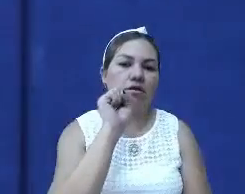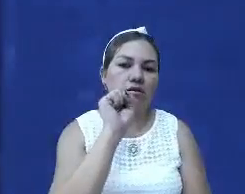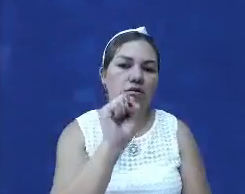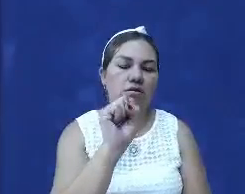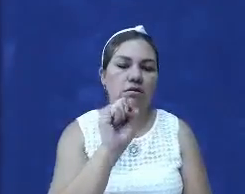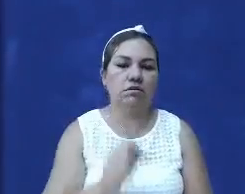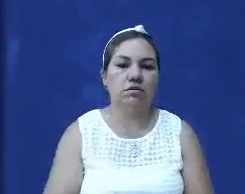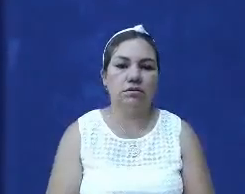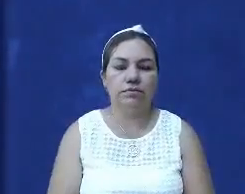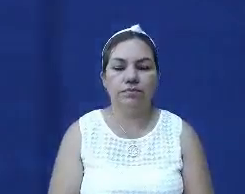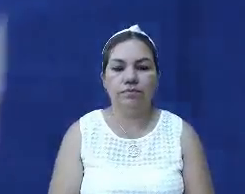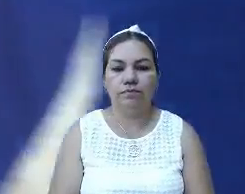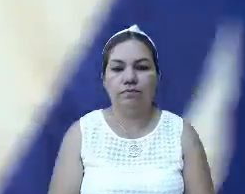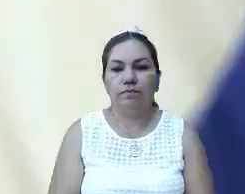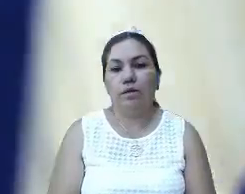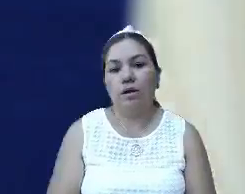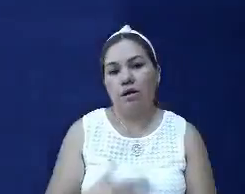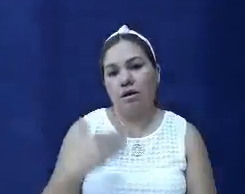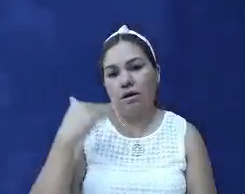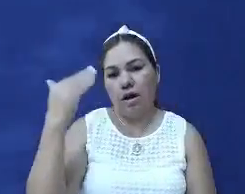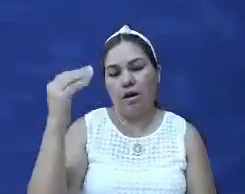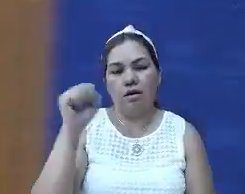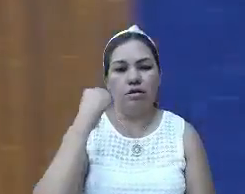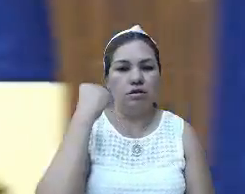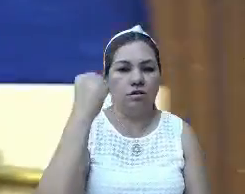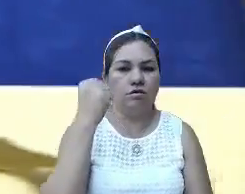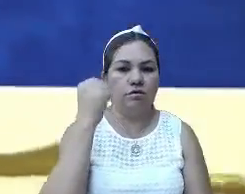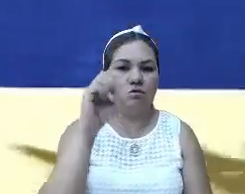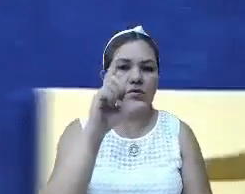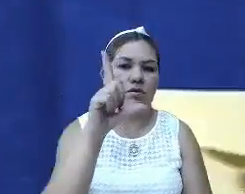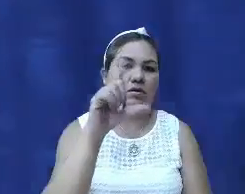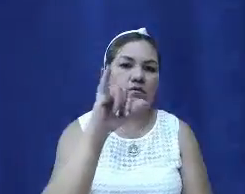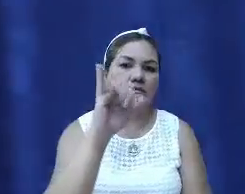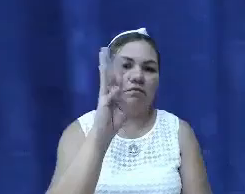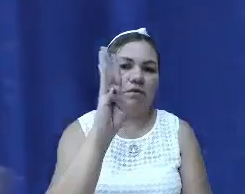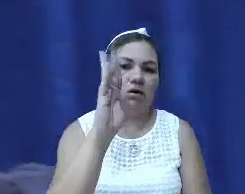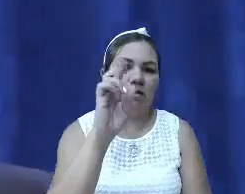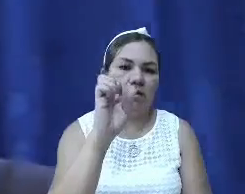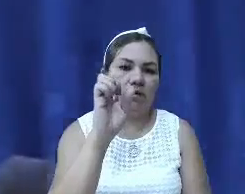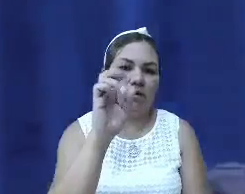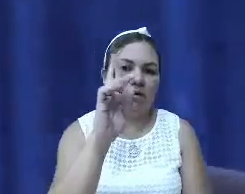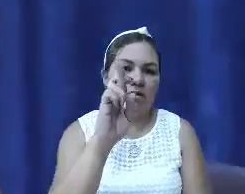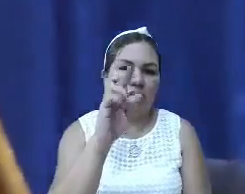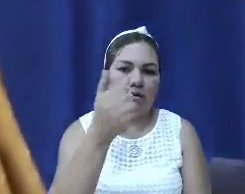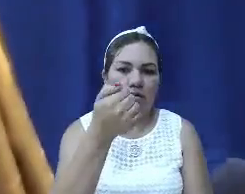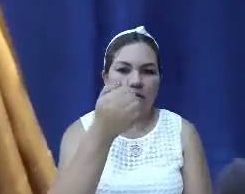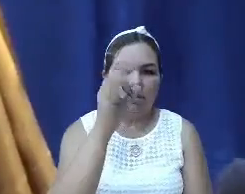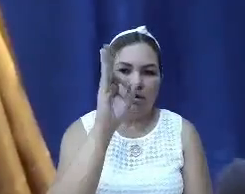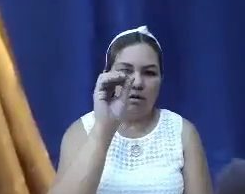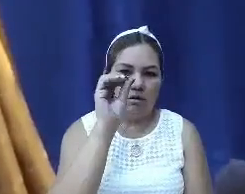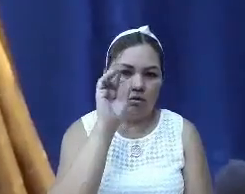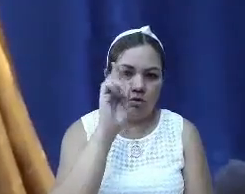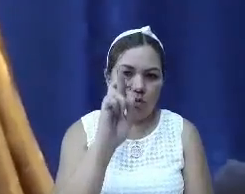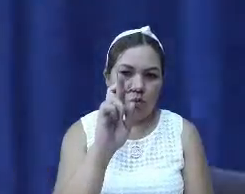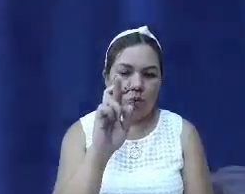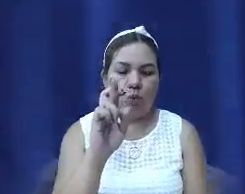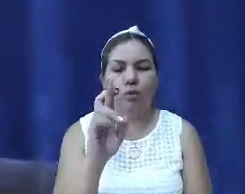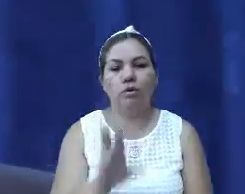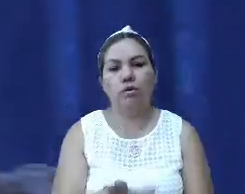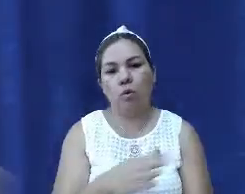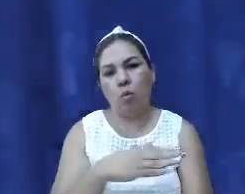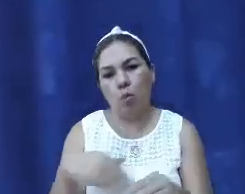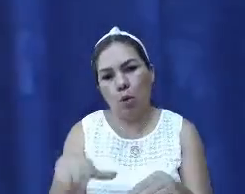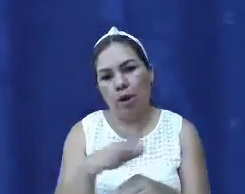Moisés, el que iba a ser el gran liberador del pueblo de Israel, ahí de la mordaza de Faraón.